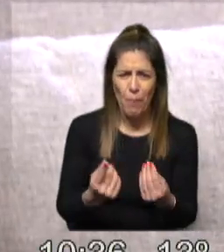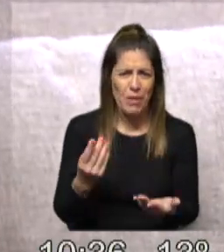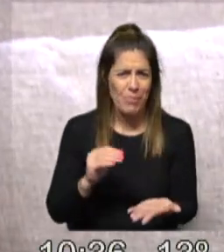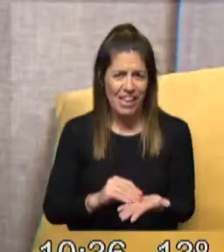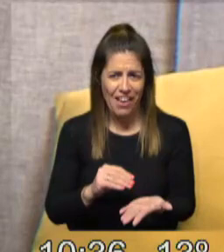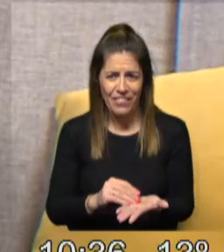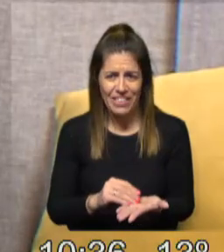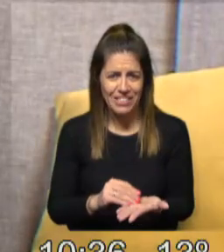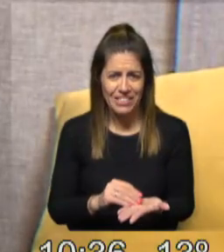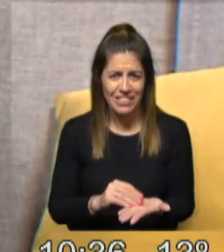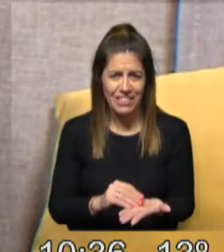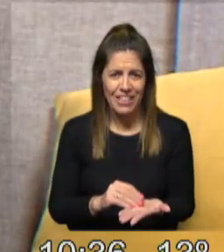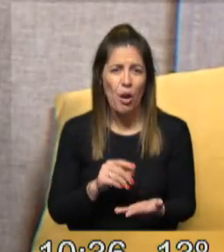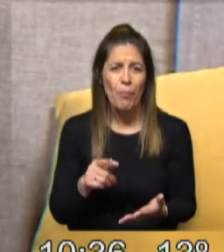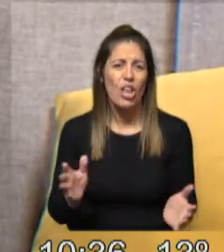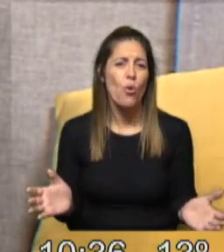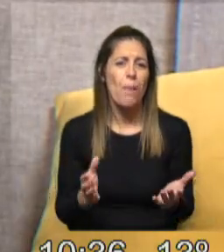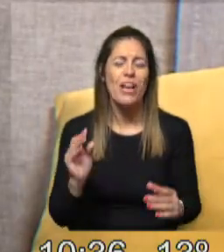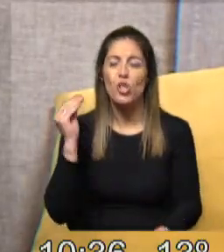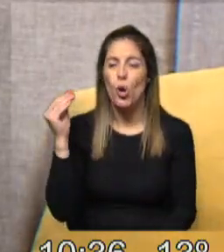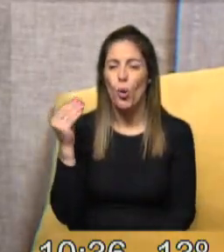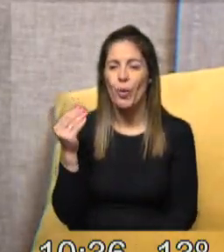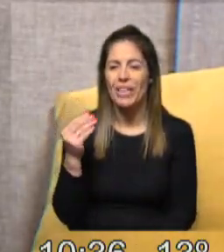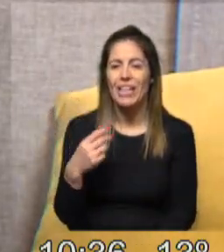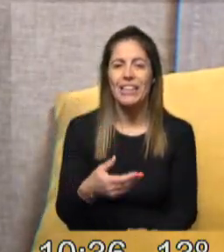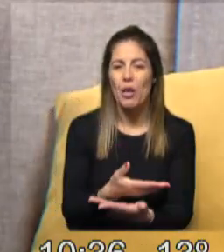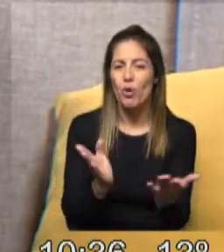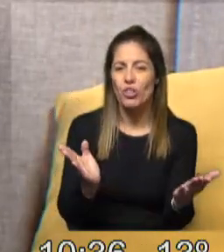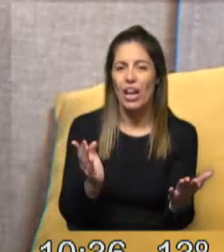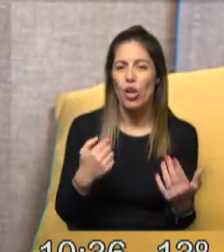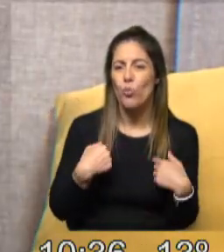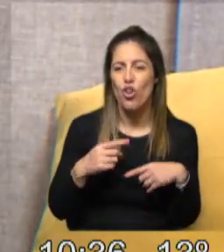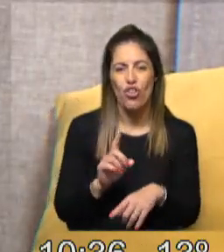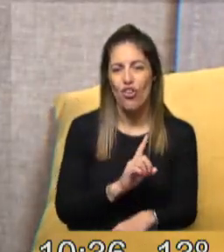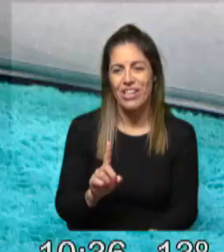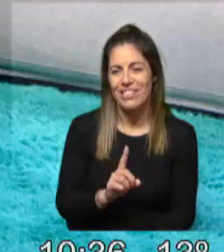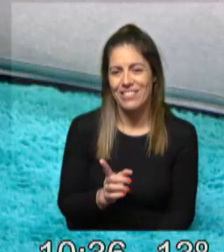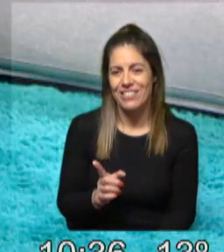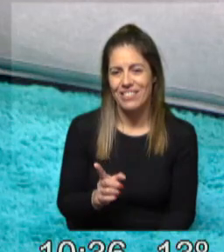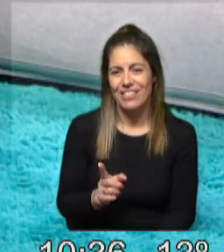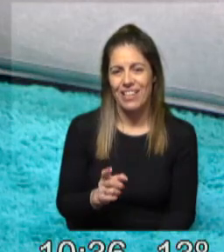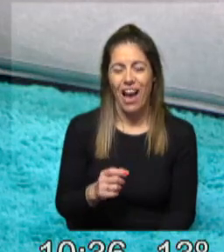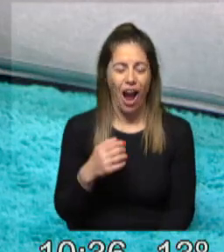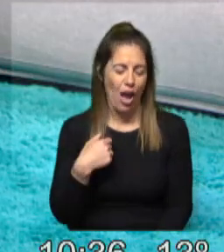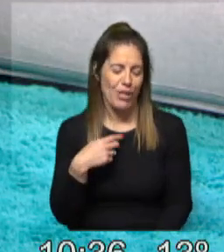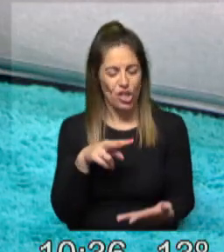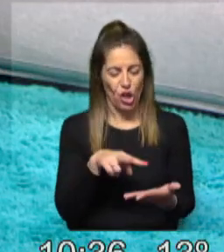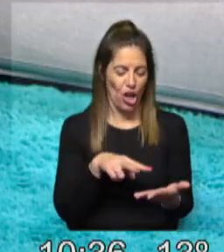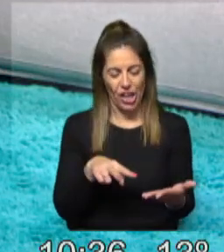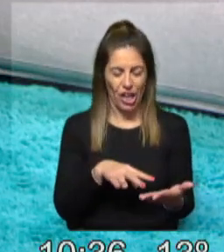cita? Claro. Bueno, porque ahí hay un impulso juvenil de tratar de demostrar lo que uno no es. Mirá qué leído que soy.